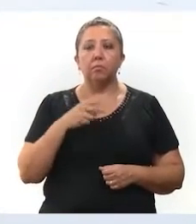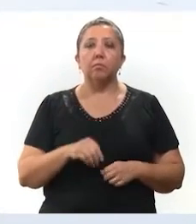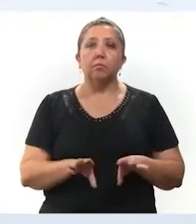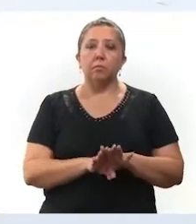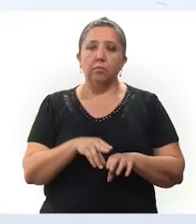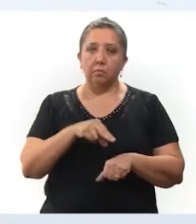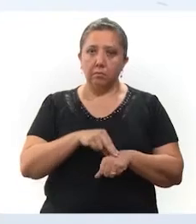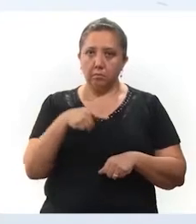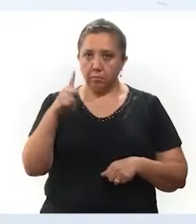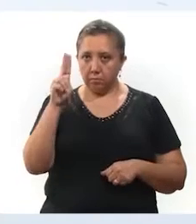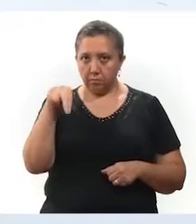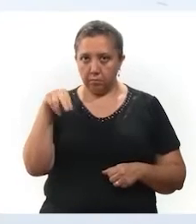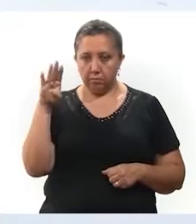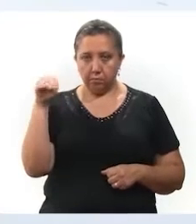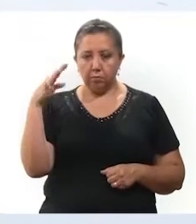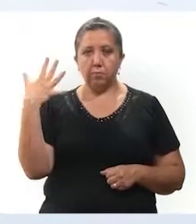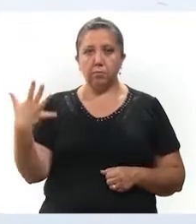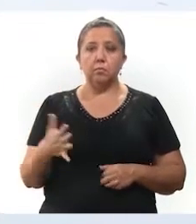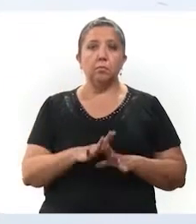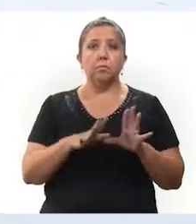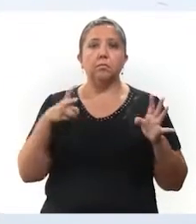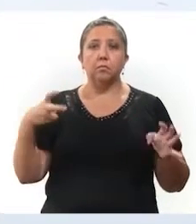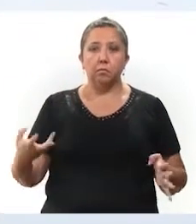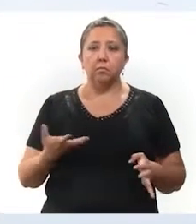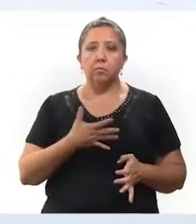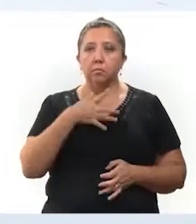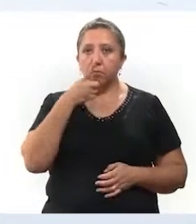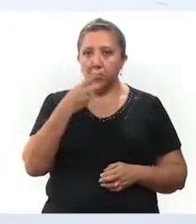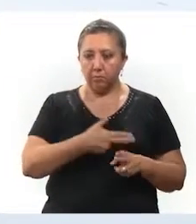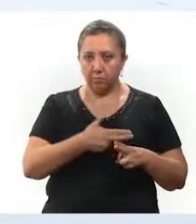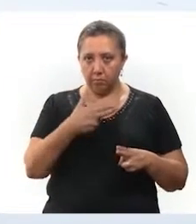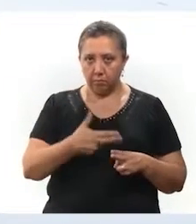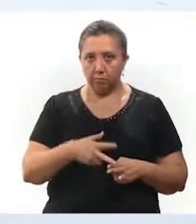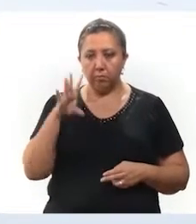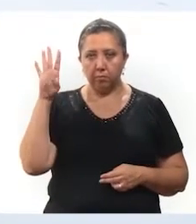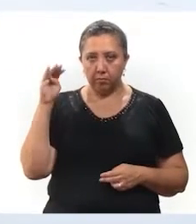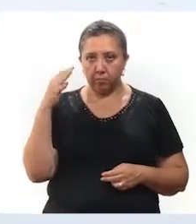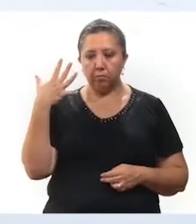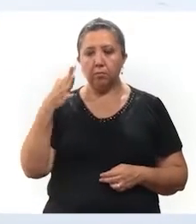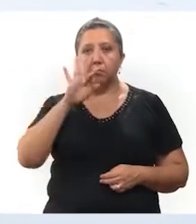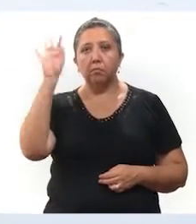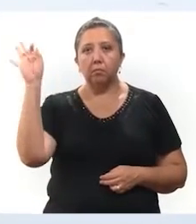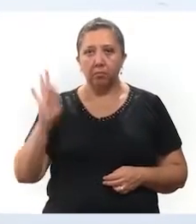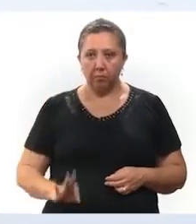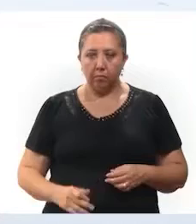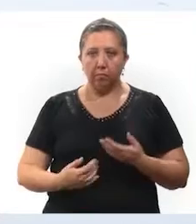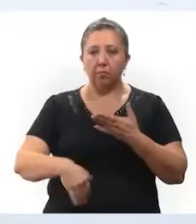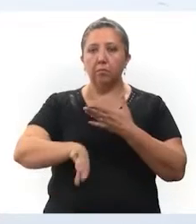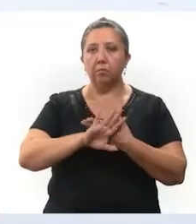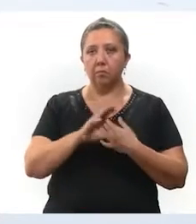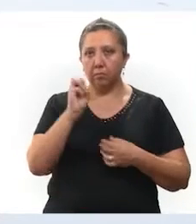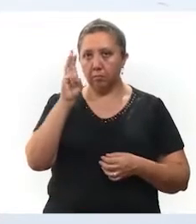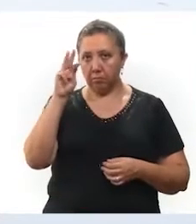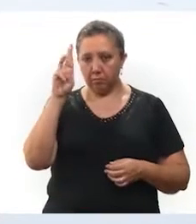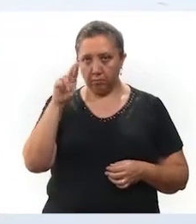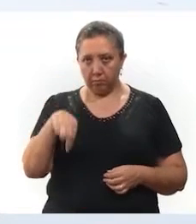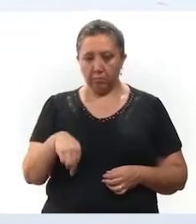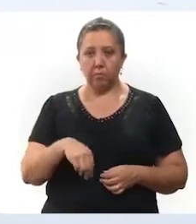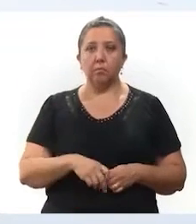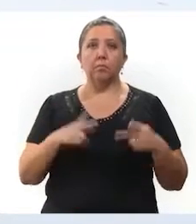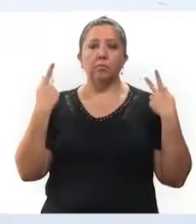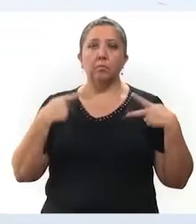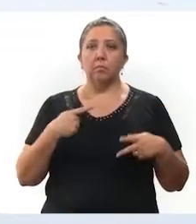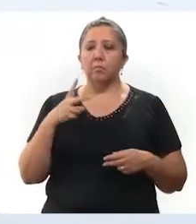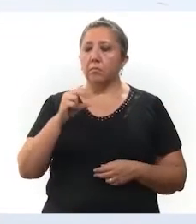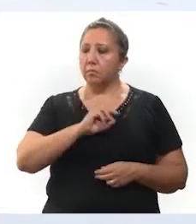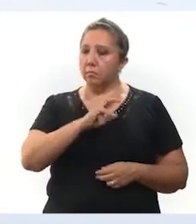grado médico como el KN95, ya que estos tienen una cobertura hasta del 95% contra la variable Ómicron. Las